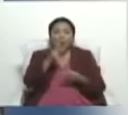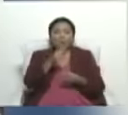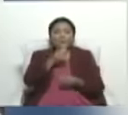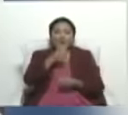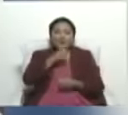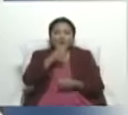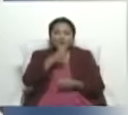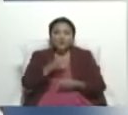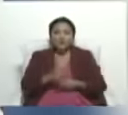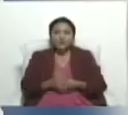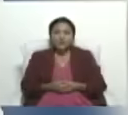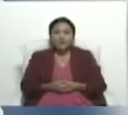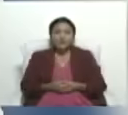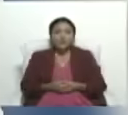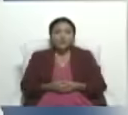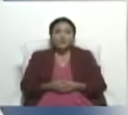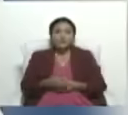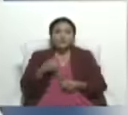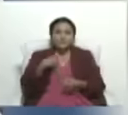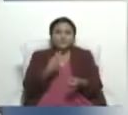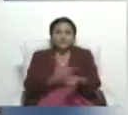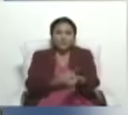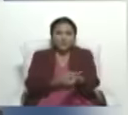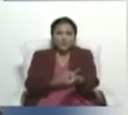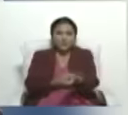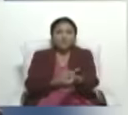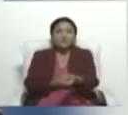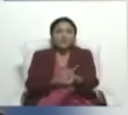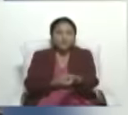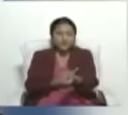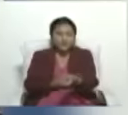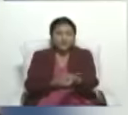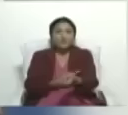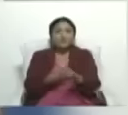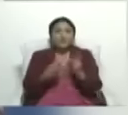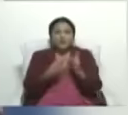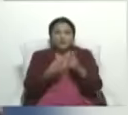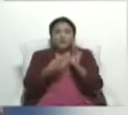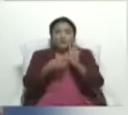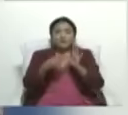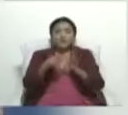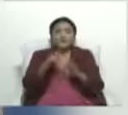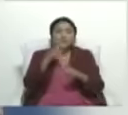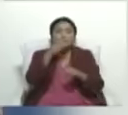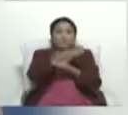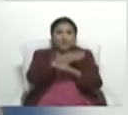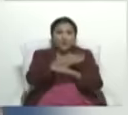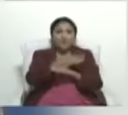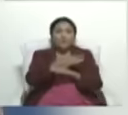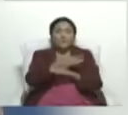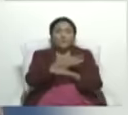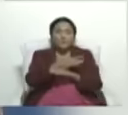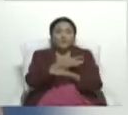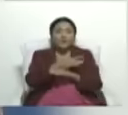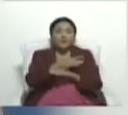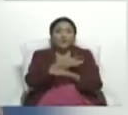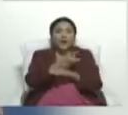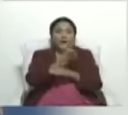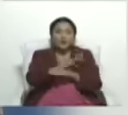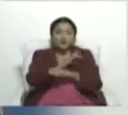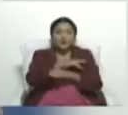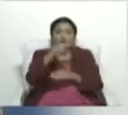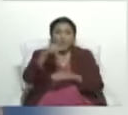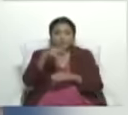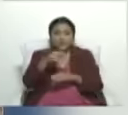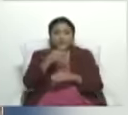Mi hermana y Carlos, que eran pareja, fueron a hacer una gira musical con Tyrone Cancerbero en noviembre